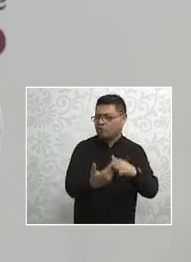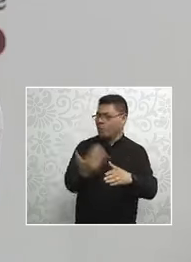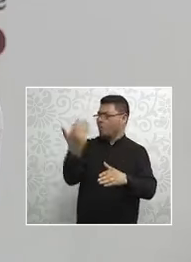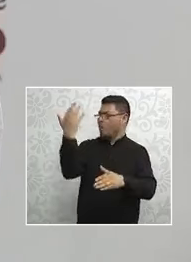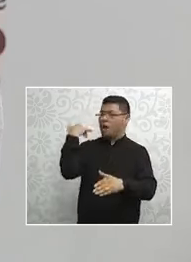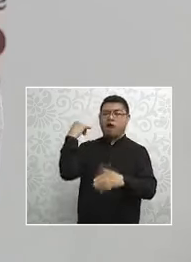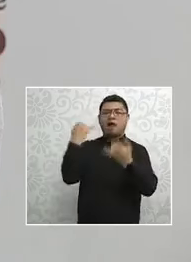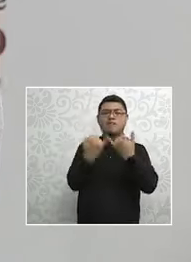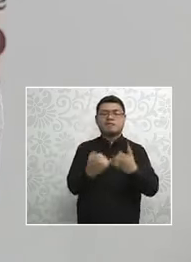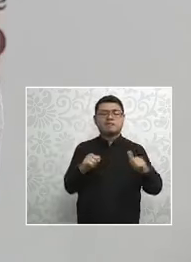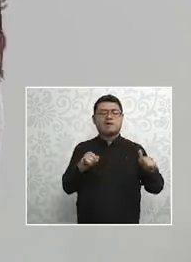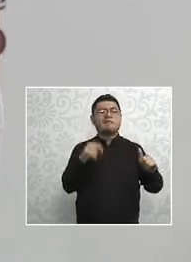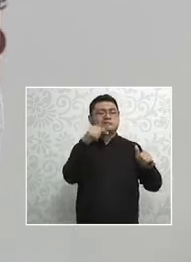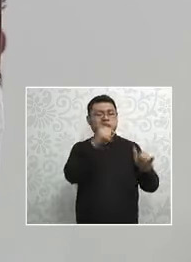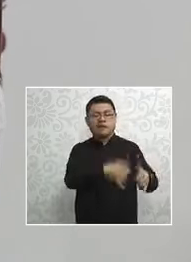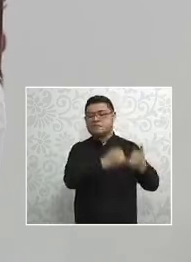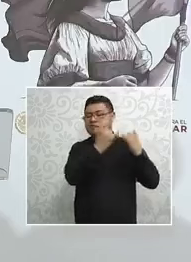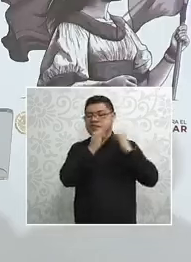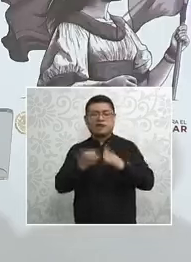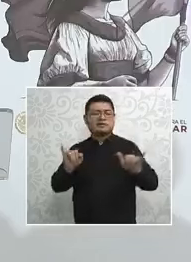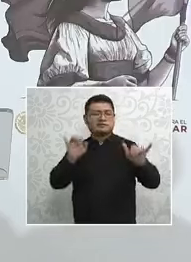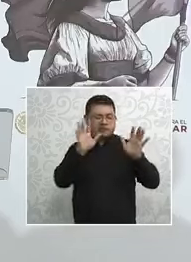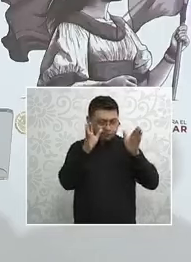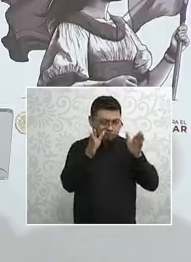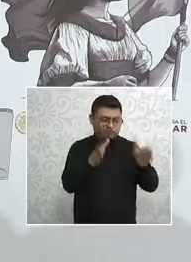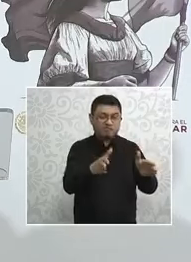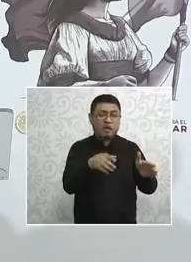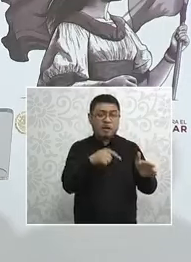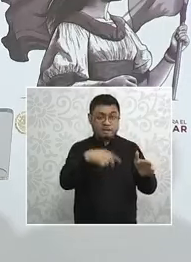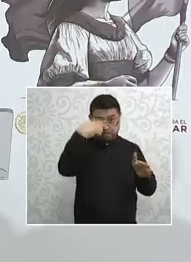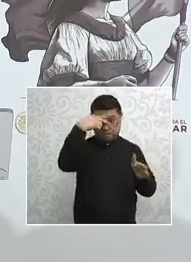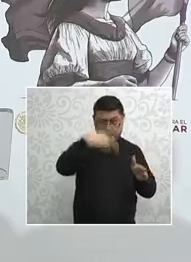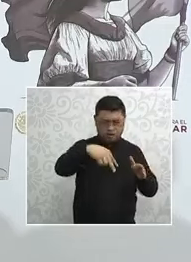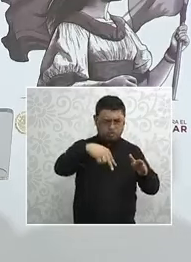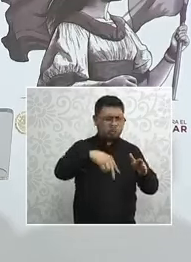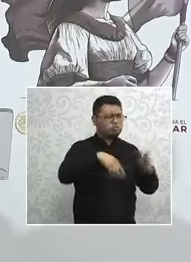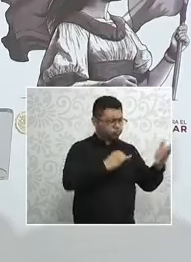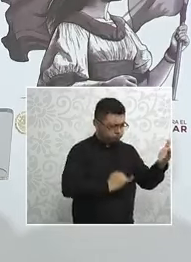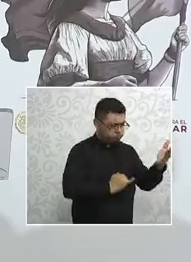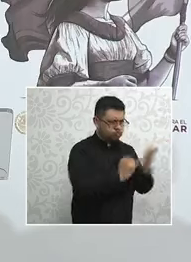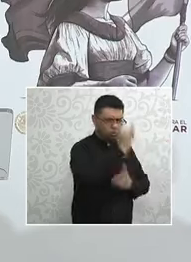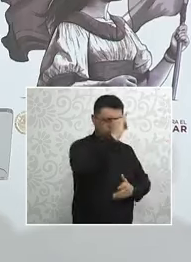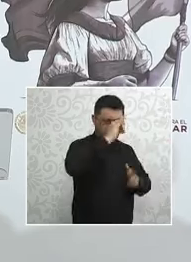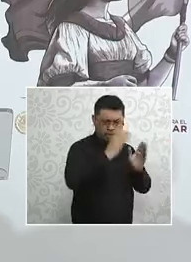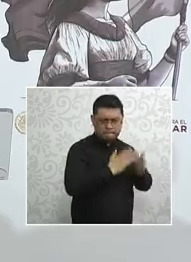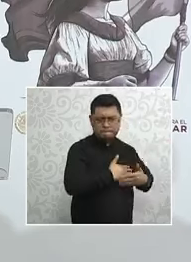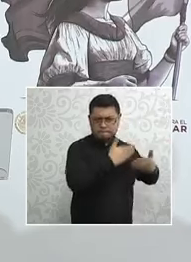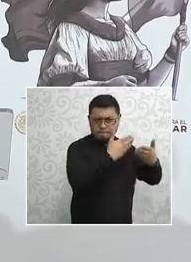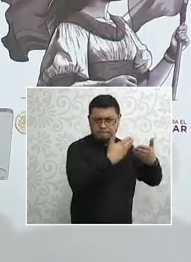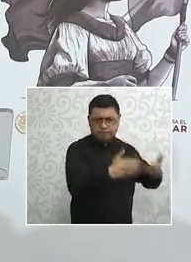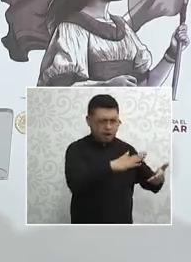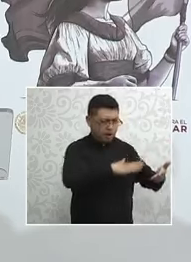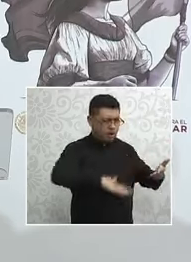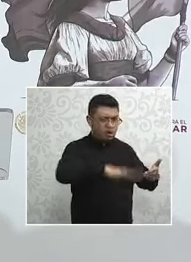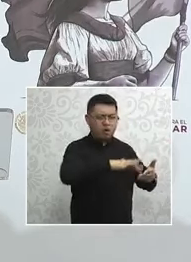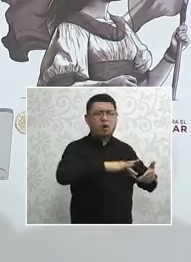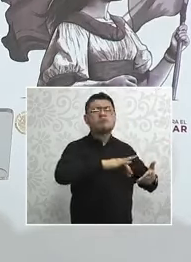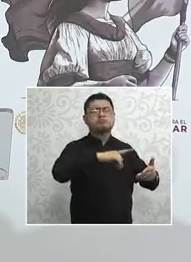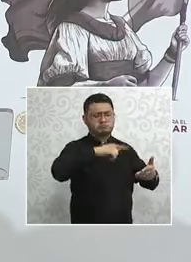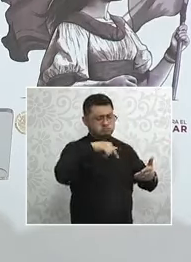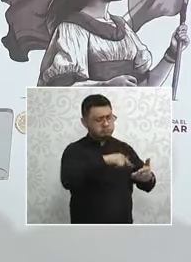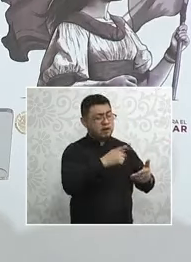México que México se separó por decisión de su pueblo de sus líderes de nuestros